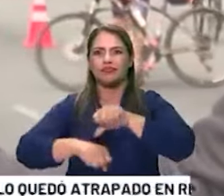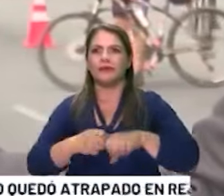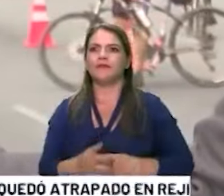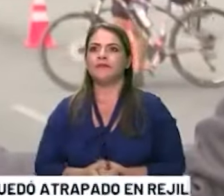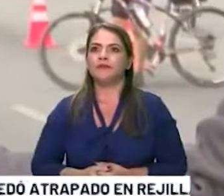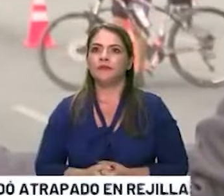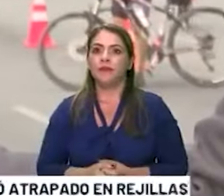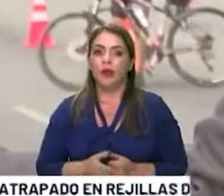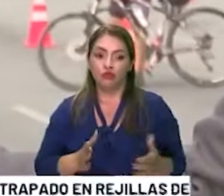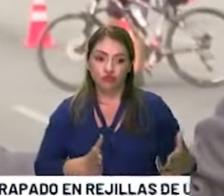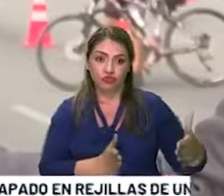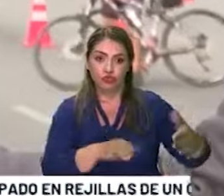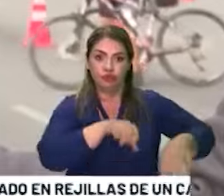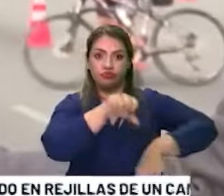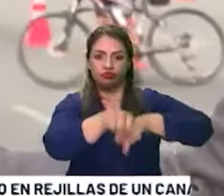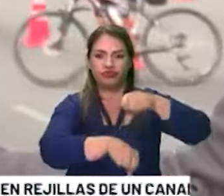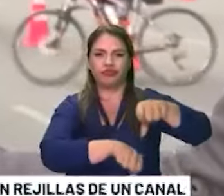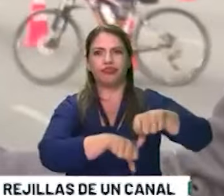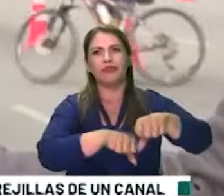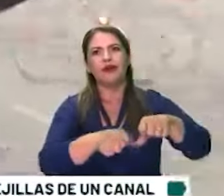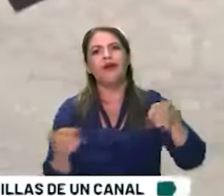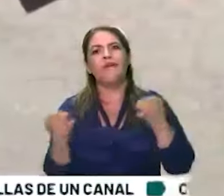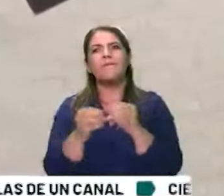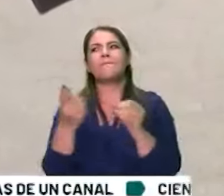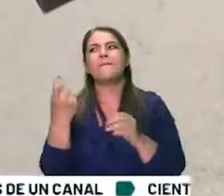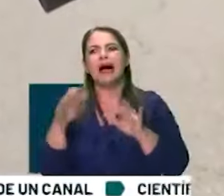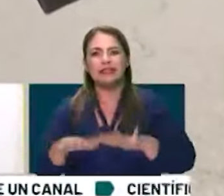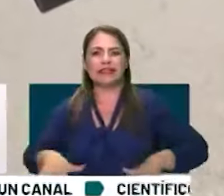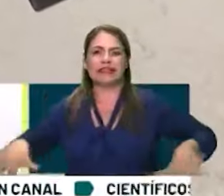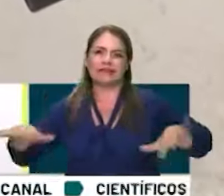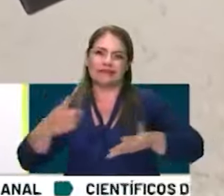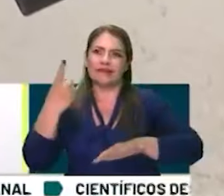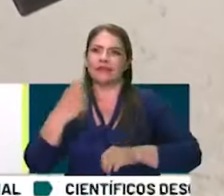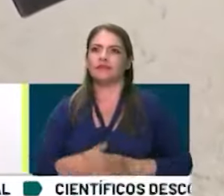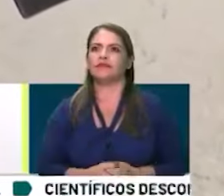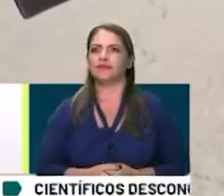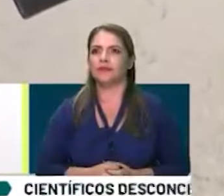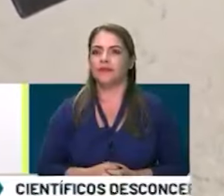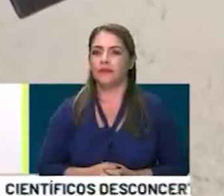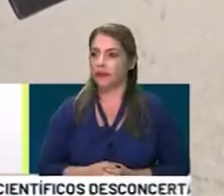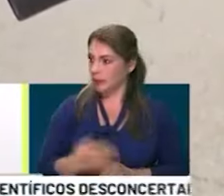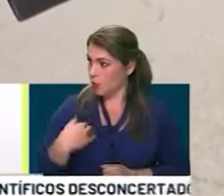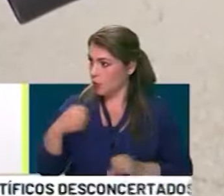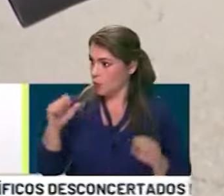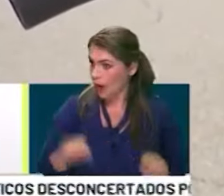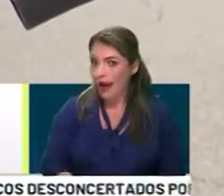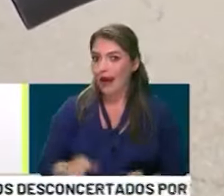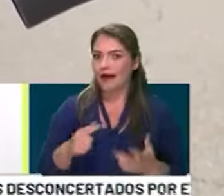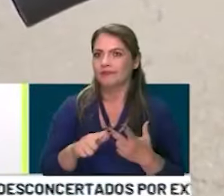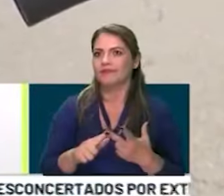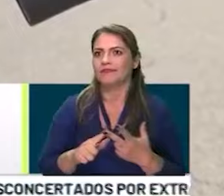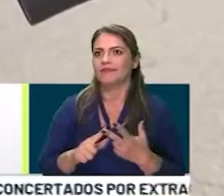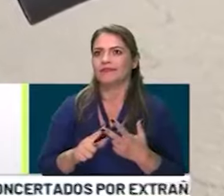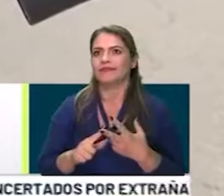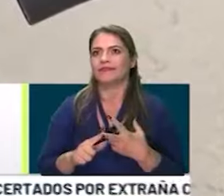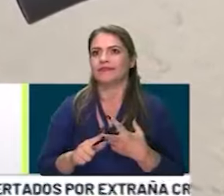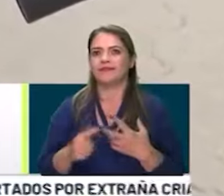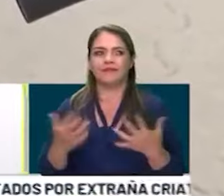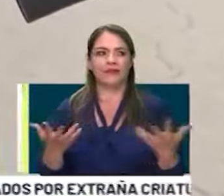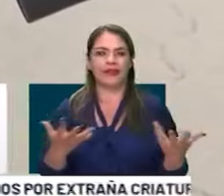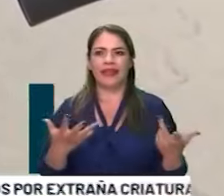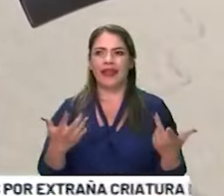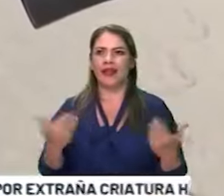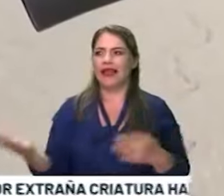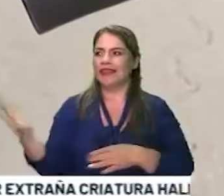ciclorrutas, pero sí deberían haber como más espacios para esto. Porque podemos compartir el día